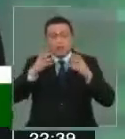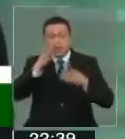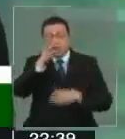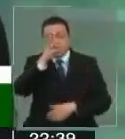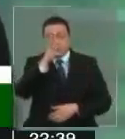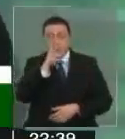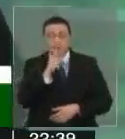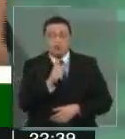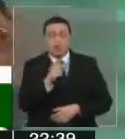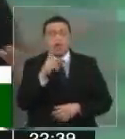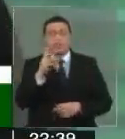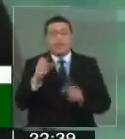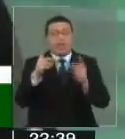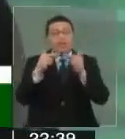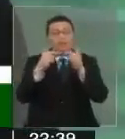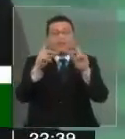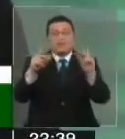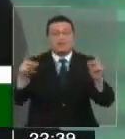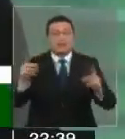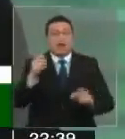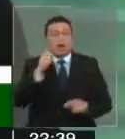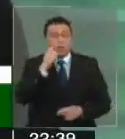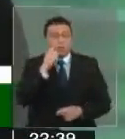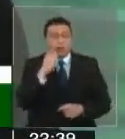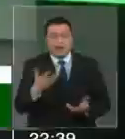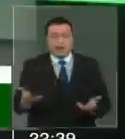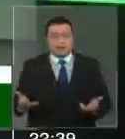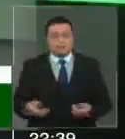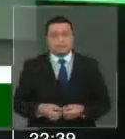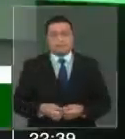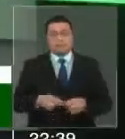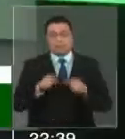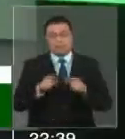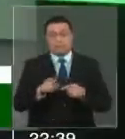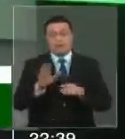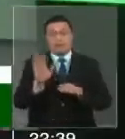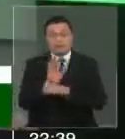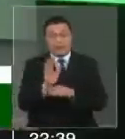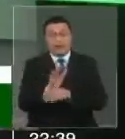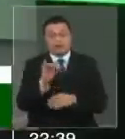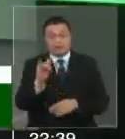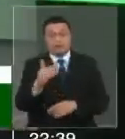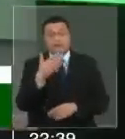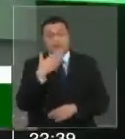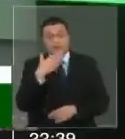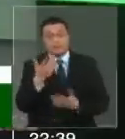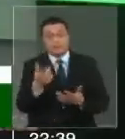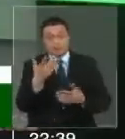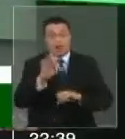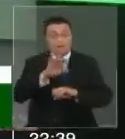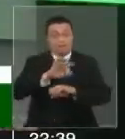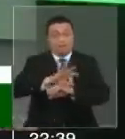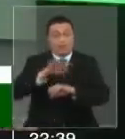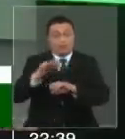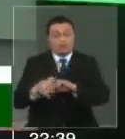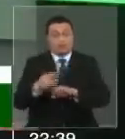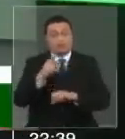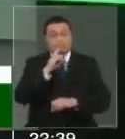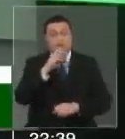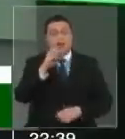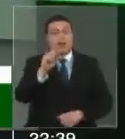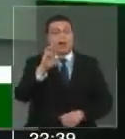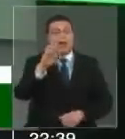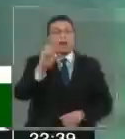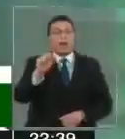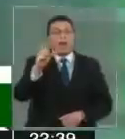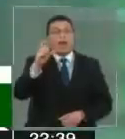enamorar de la diversidad humana. Y eso lo has hecho con el teatro, pero también lo has hecho de la mano de una fundación que se llama Aracataca.